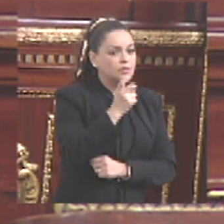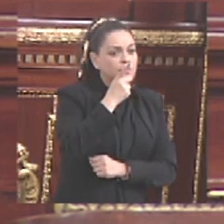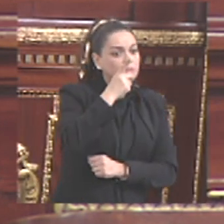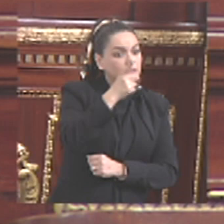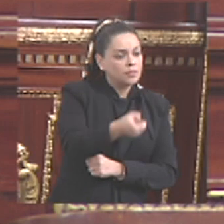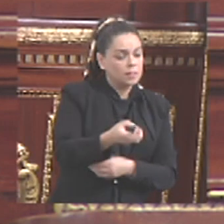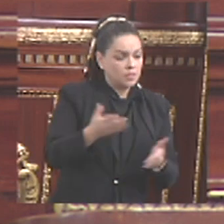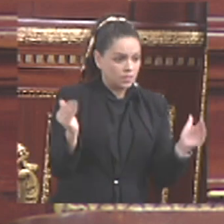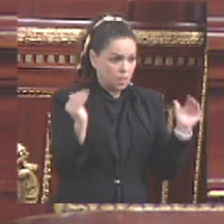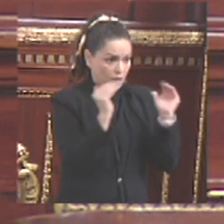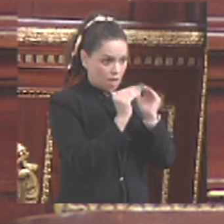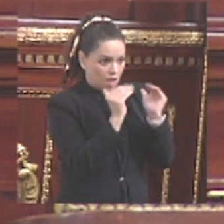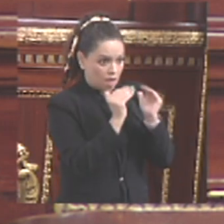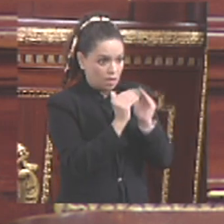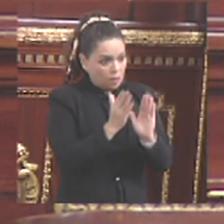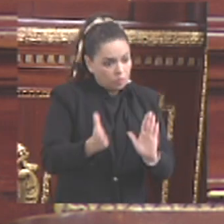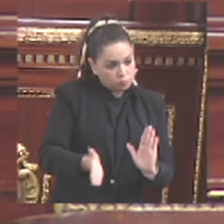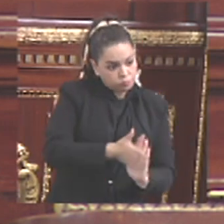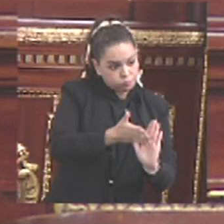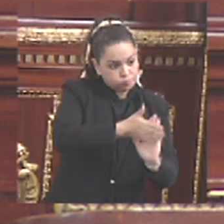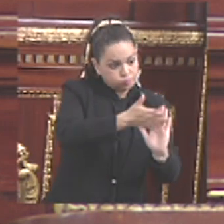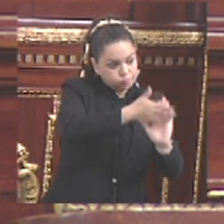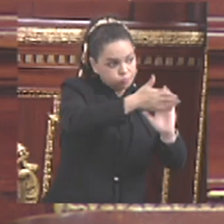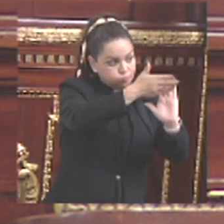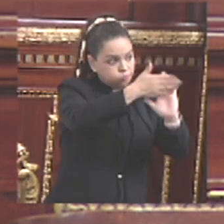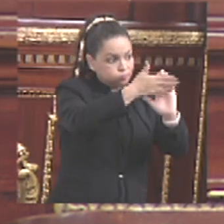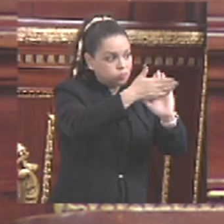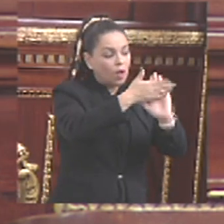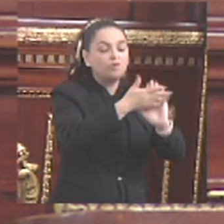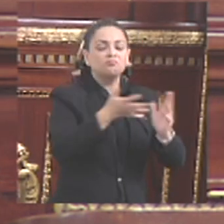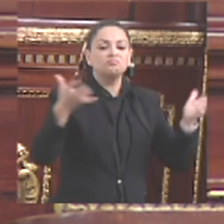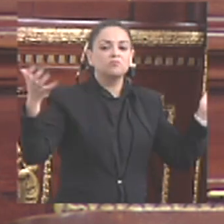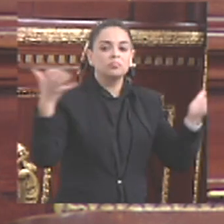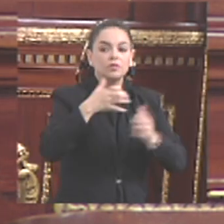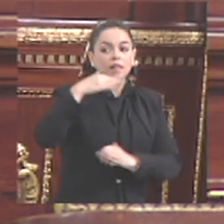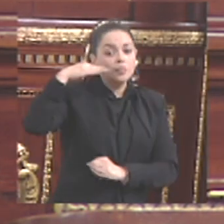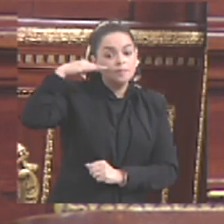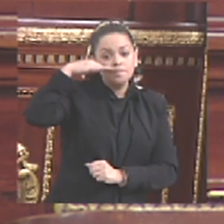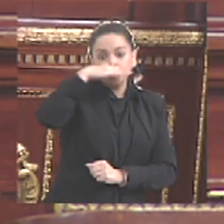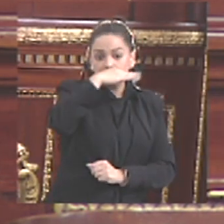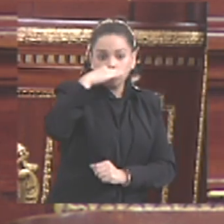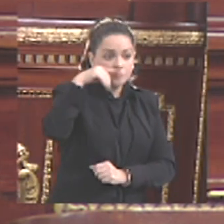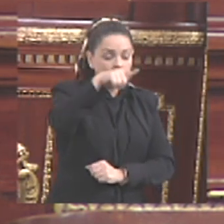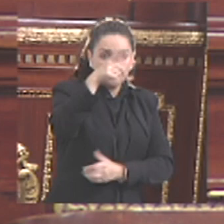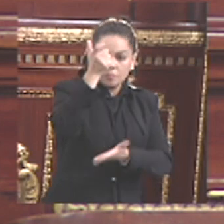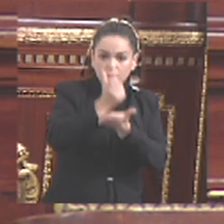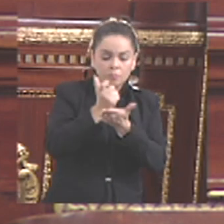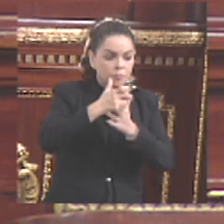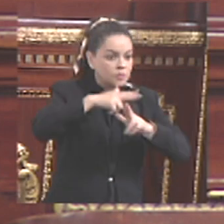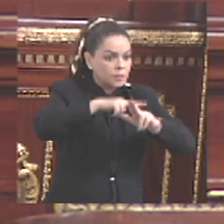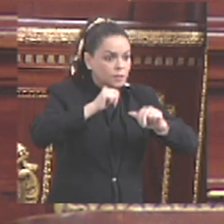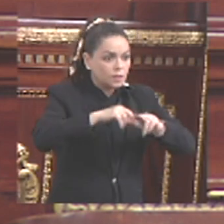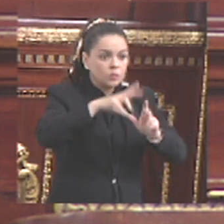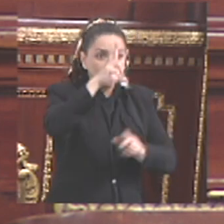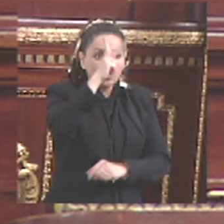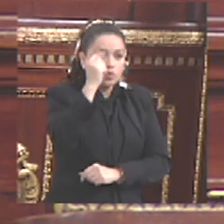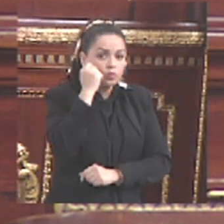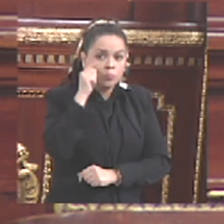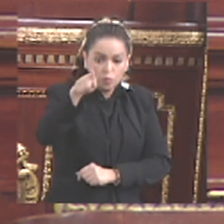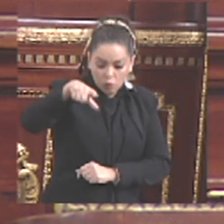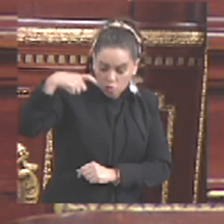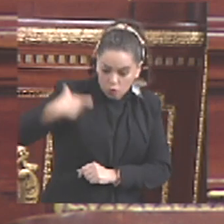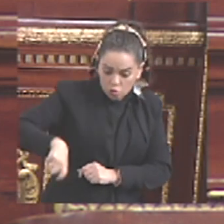las viviendas se ha realizado de forma gratuita, sin importar la clase social o el tipo de